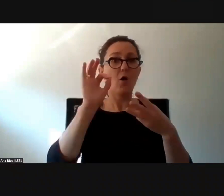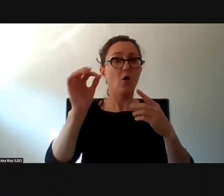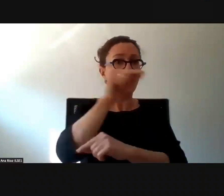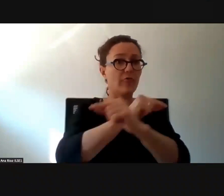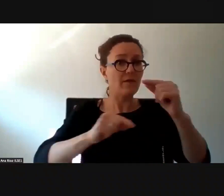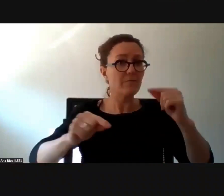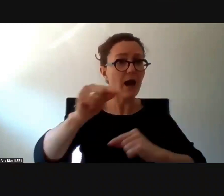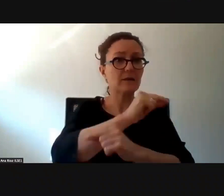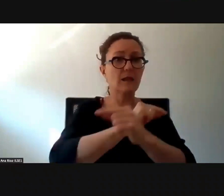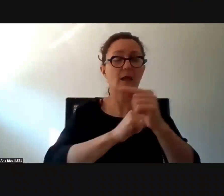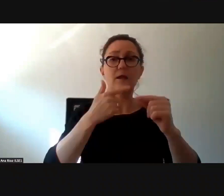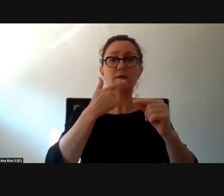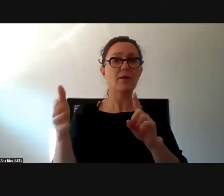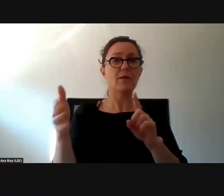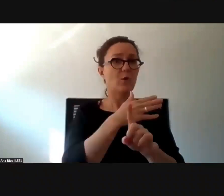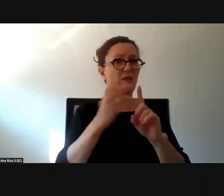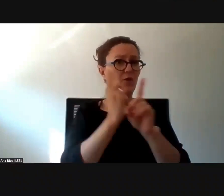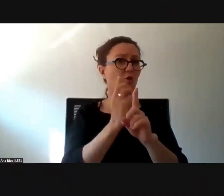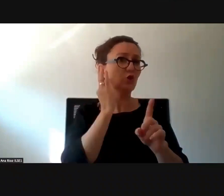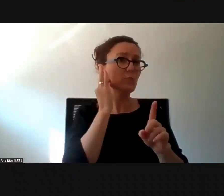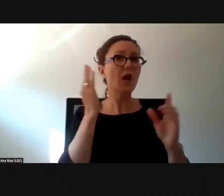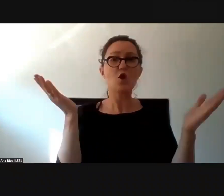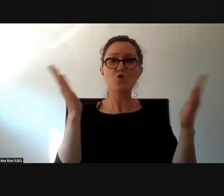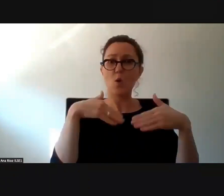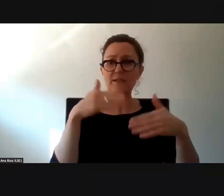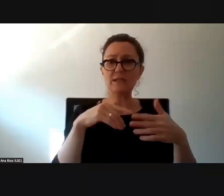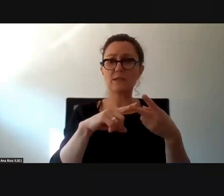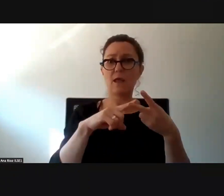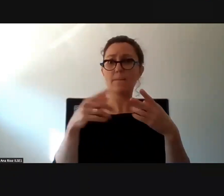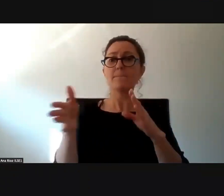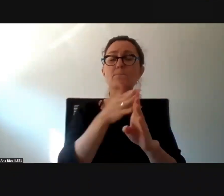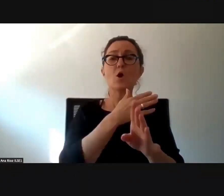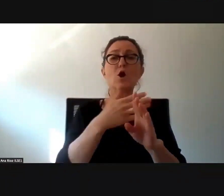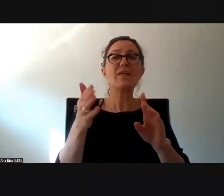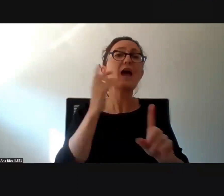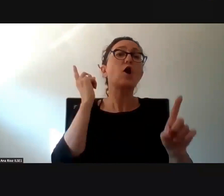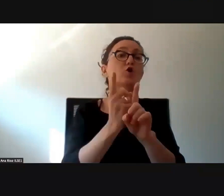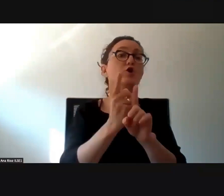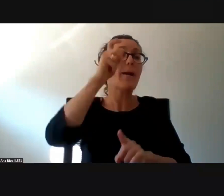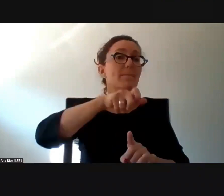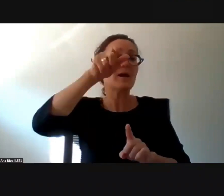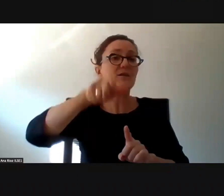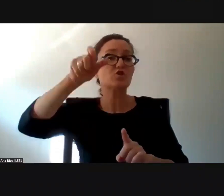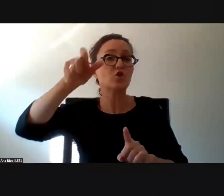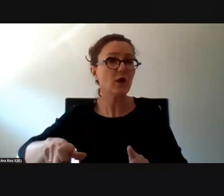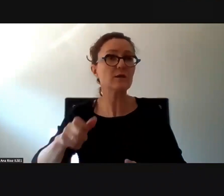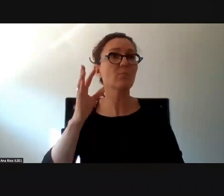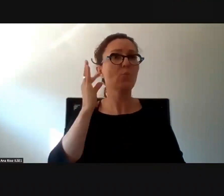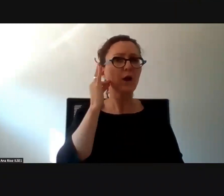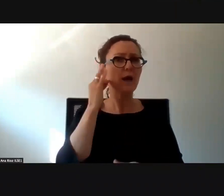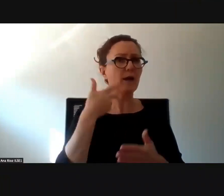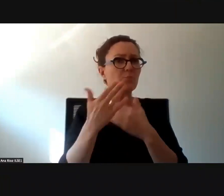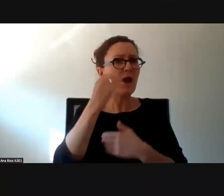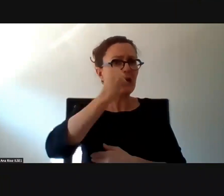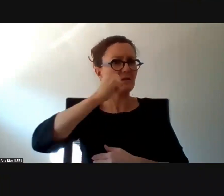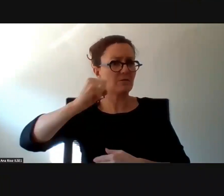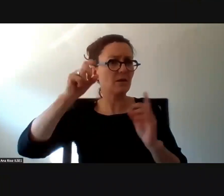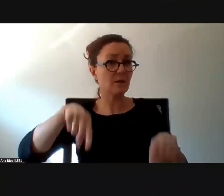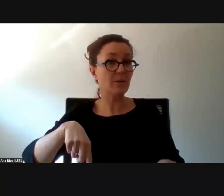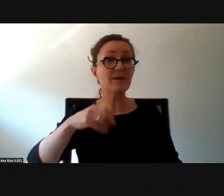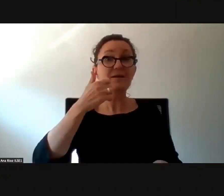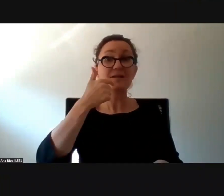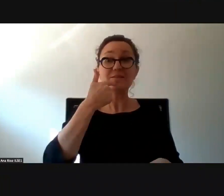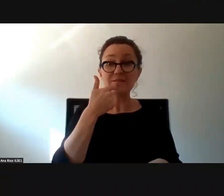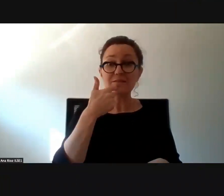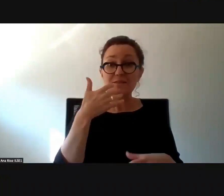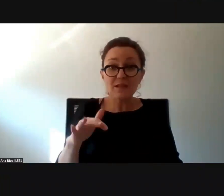violencia contra las mujeres no existe, hay violencia a las personas, también la mujer es asesina, en fin, cuando dice este tipo de argumentos,